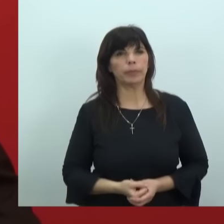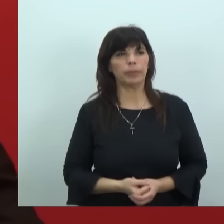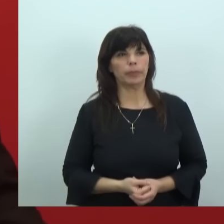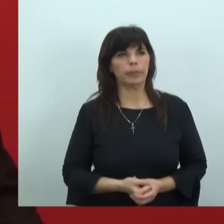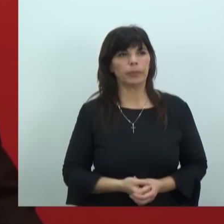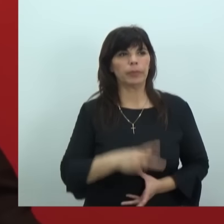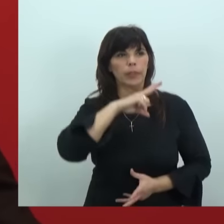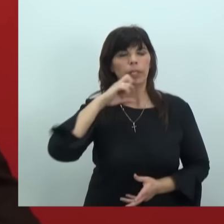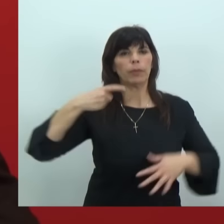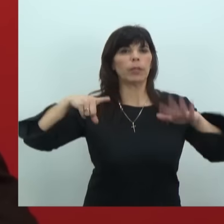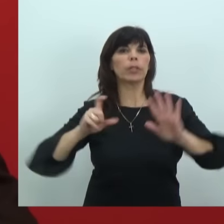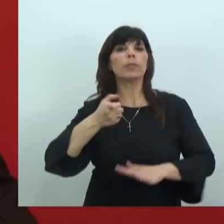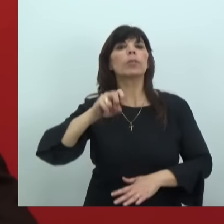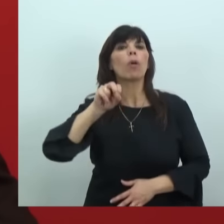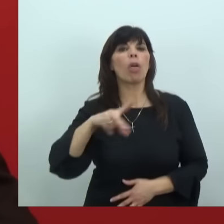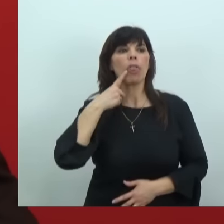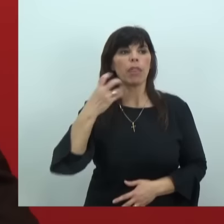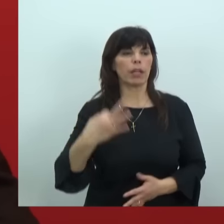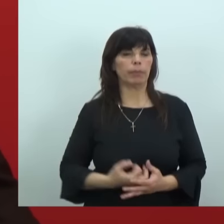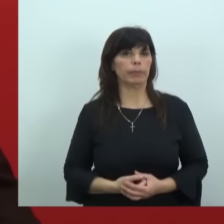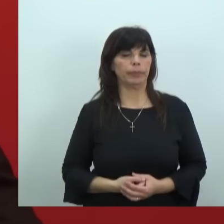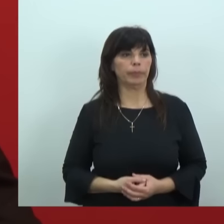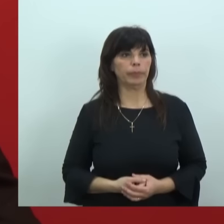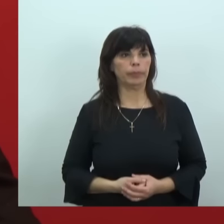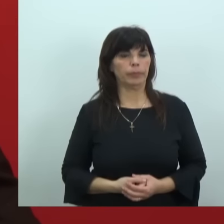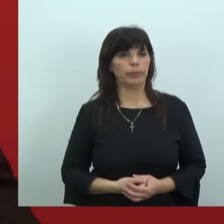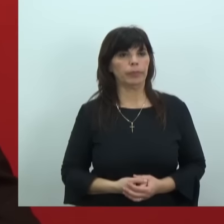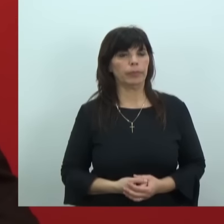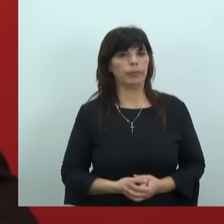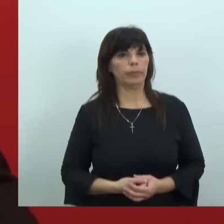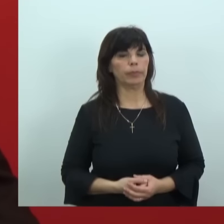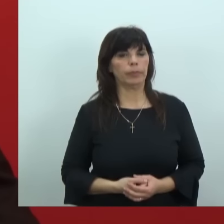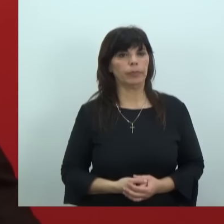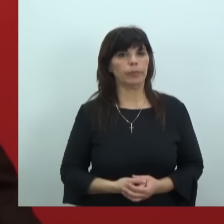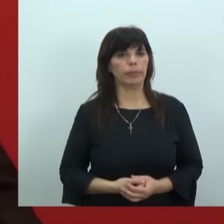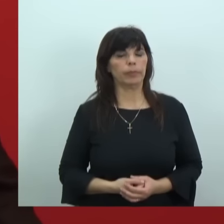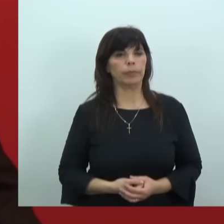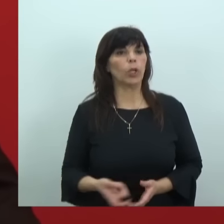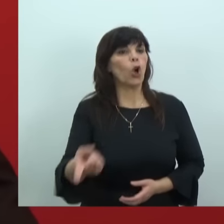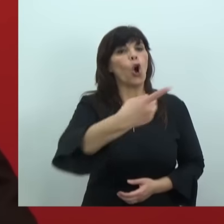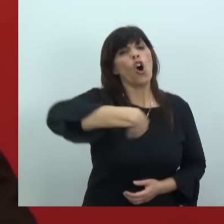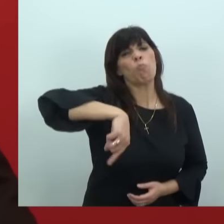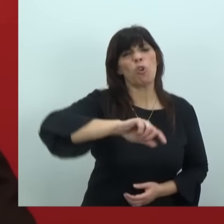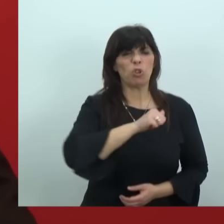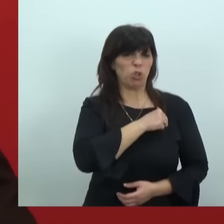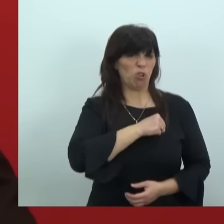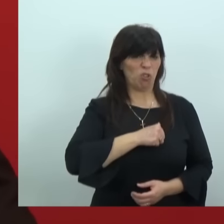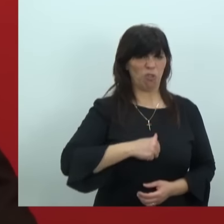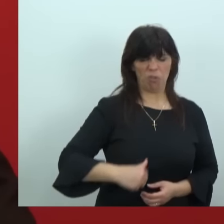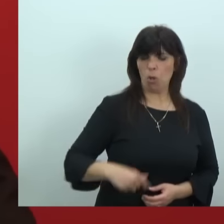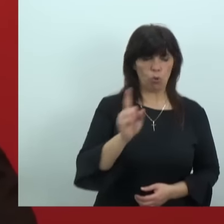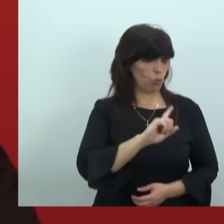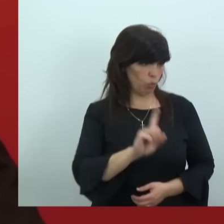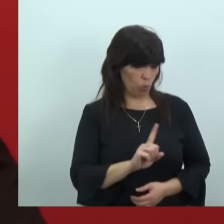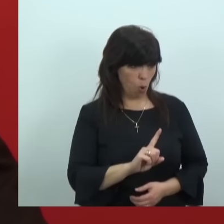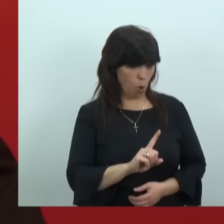Y Hebreos 6, 12 dice, a fin que no os hagáis perezosos, sino imitadores